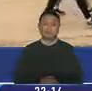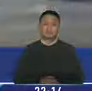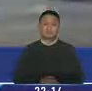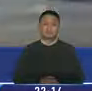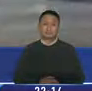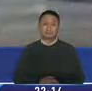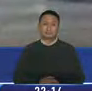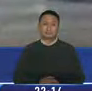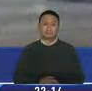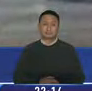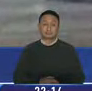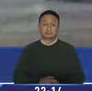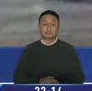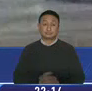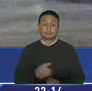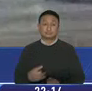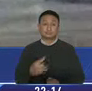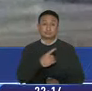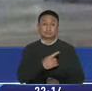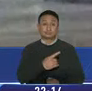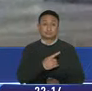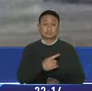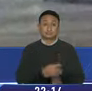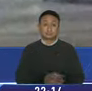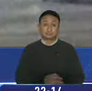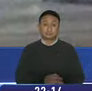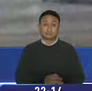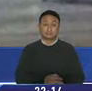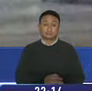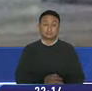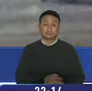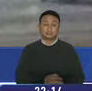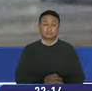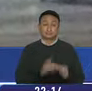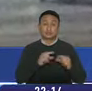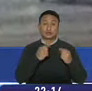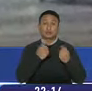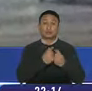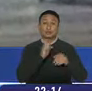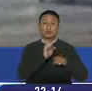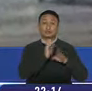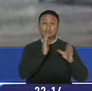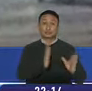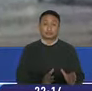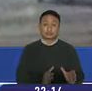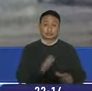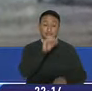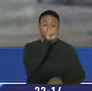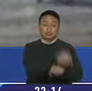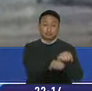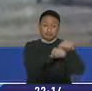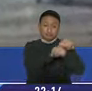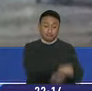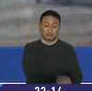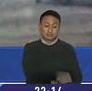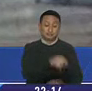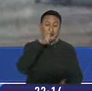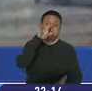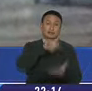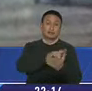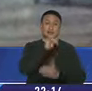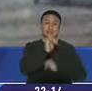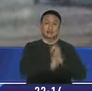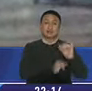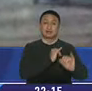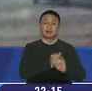Pero si de dramas migratorios hablamos en las últimas horas, un grupo de compatriotas fueron detenidos en el Aeropuerto Internacional de